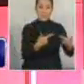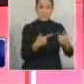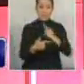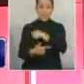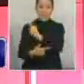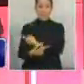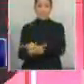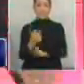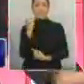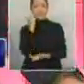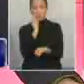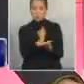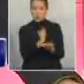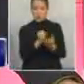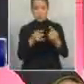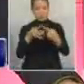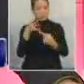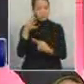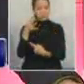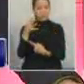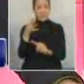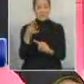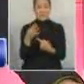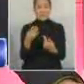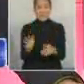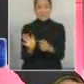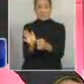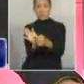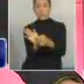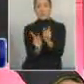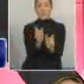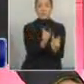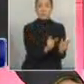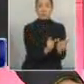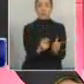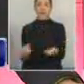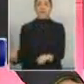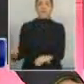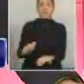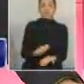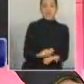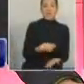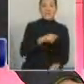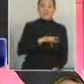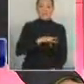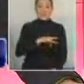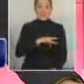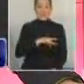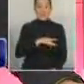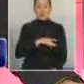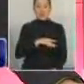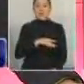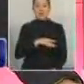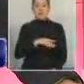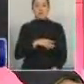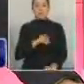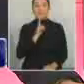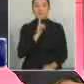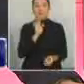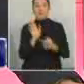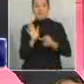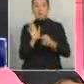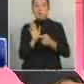de las instituciones, etcétera. Lo que es evidente, que la gente viene a invertir a Chile no porque tenemos impuestos